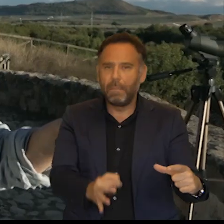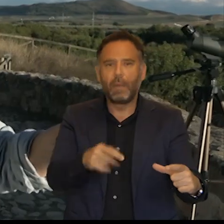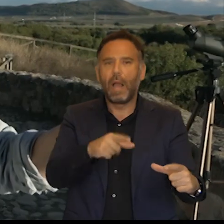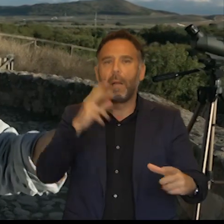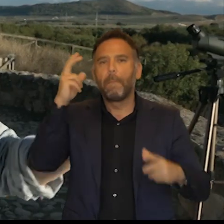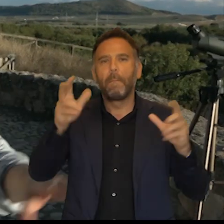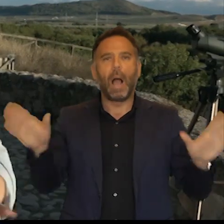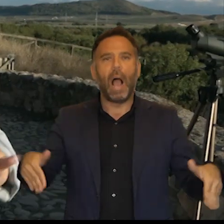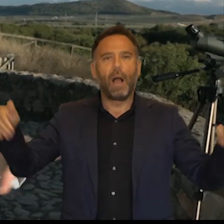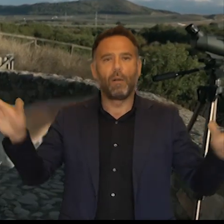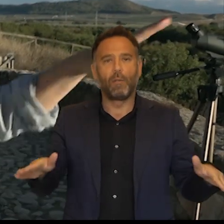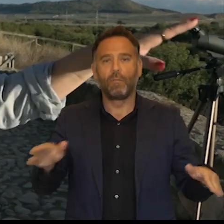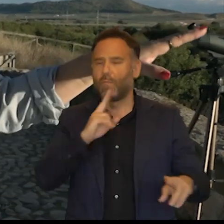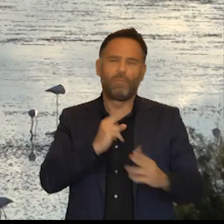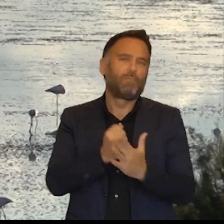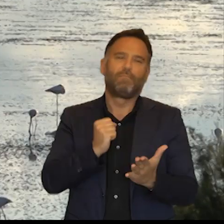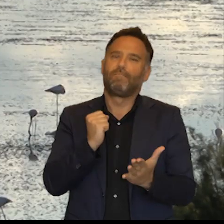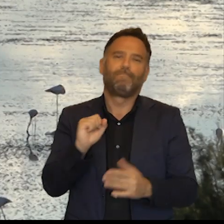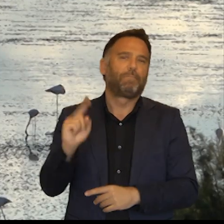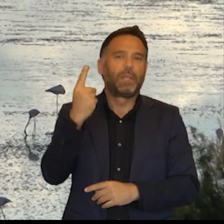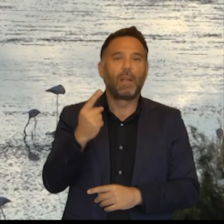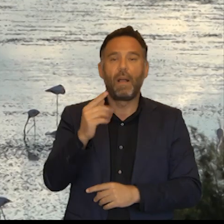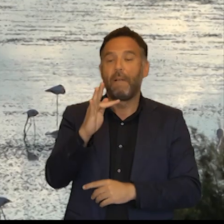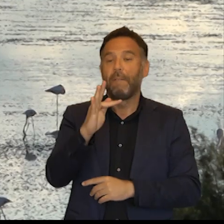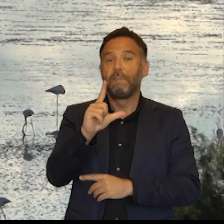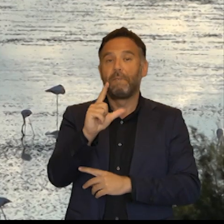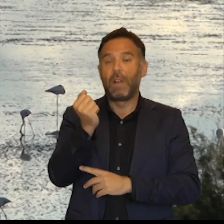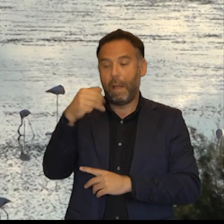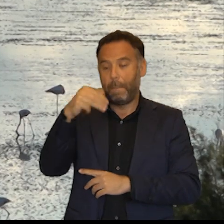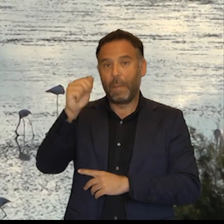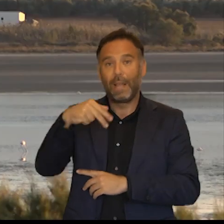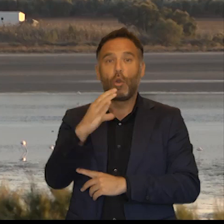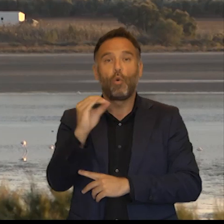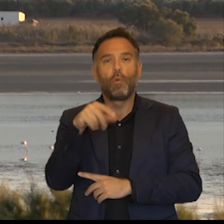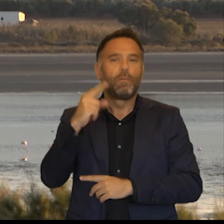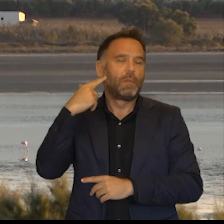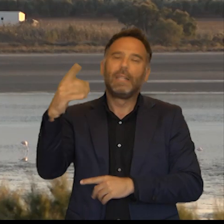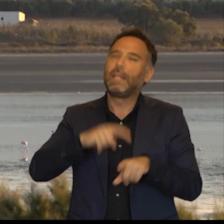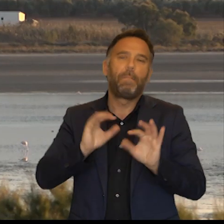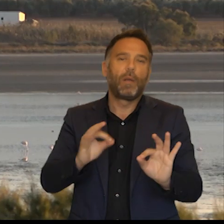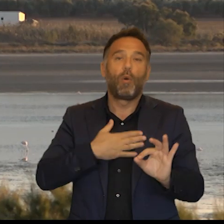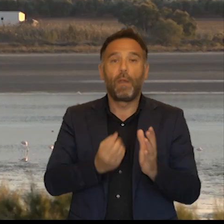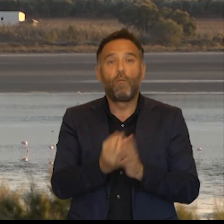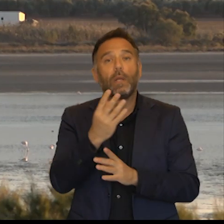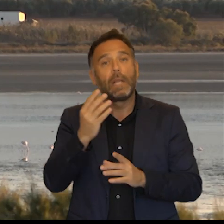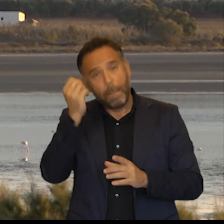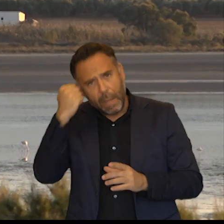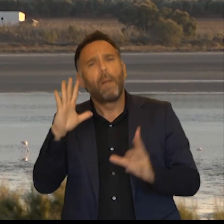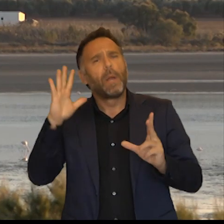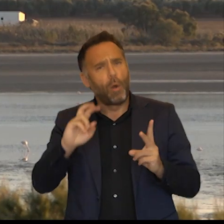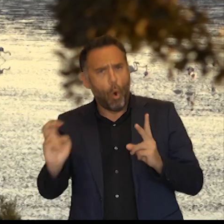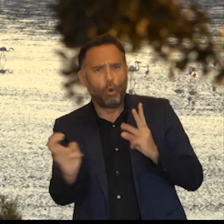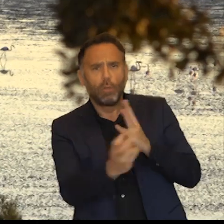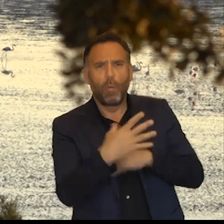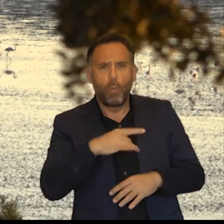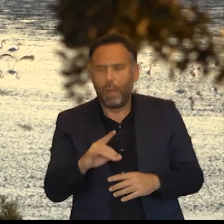vamos a encontrar aves, sobre todo los flamencos, que digamos son las aves emblemáticas aquí en la laguna, ¿no? Pero también